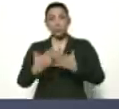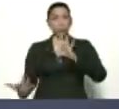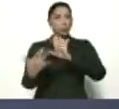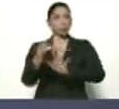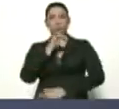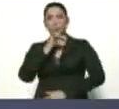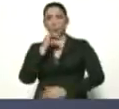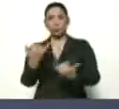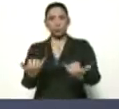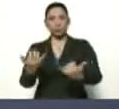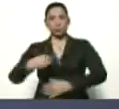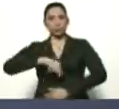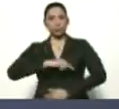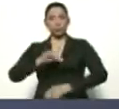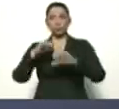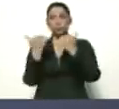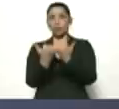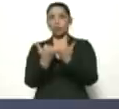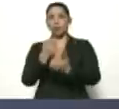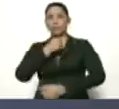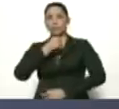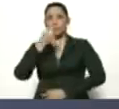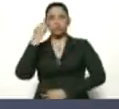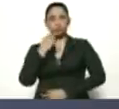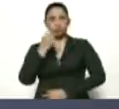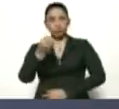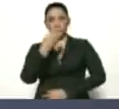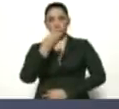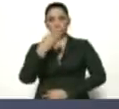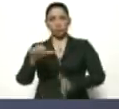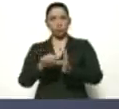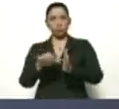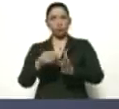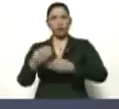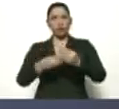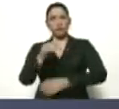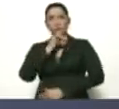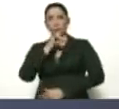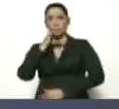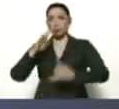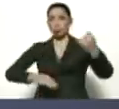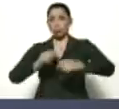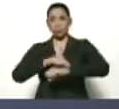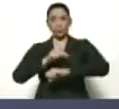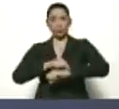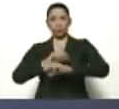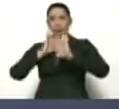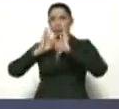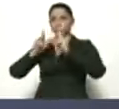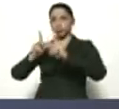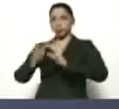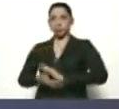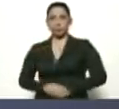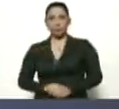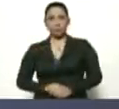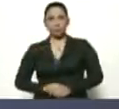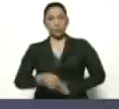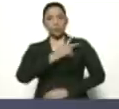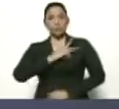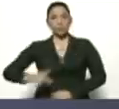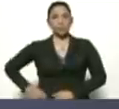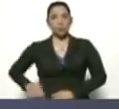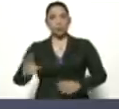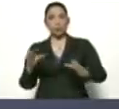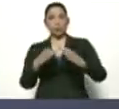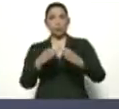que lo establecemos de la sala de prensa simón bolívar del palacio de miraflores donde se genera información de último minuto y las declaraciones las ofrece el vicepresidente